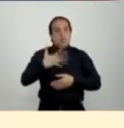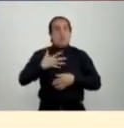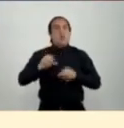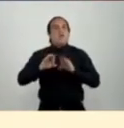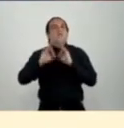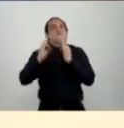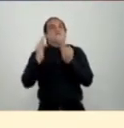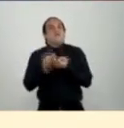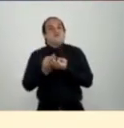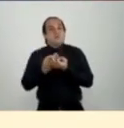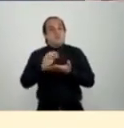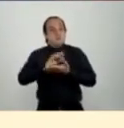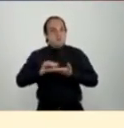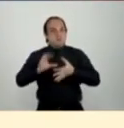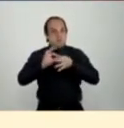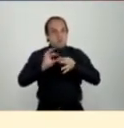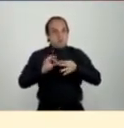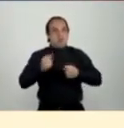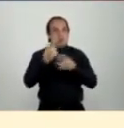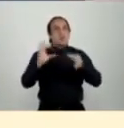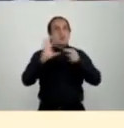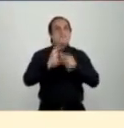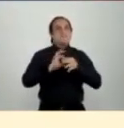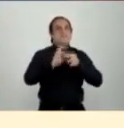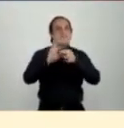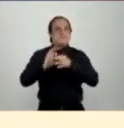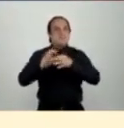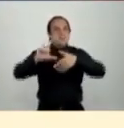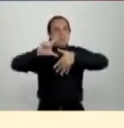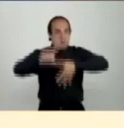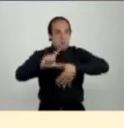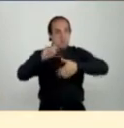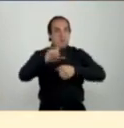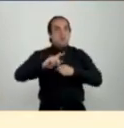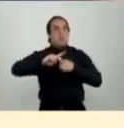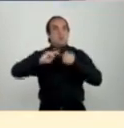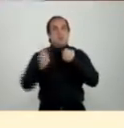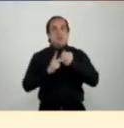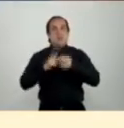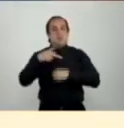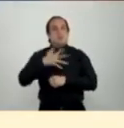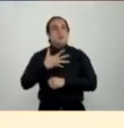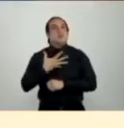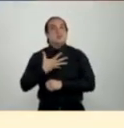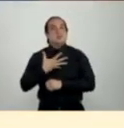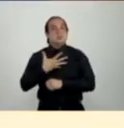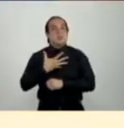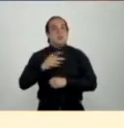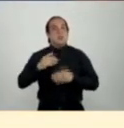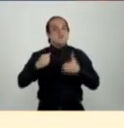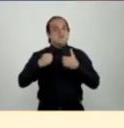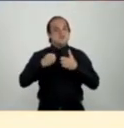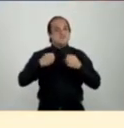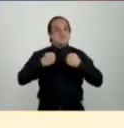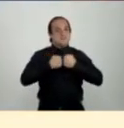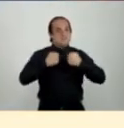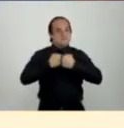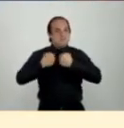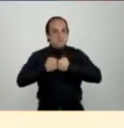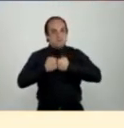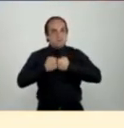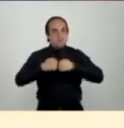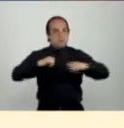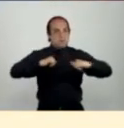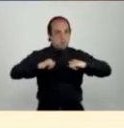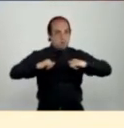una cierta relación con América Latina y con mi país, pero que no ocurría en las fronteras geográficas de Colombia. Entonces, Los